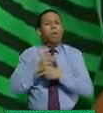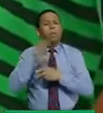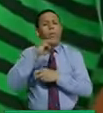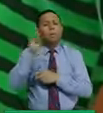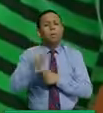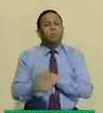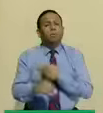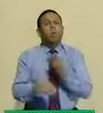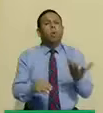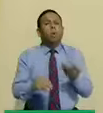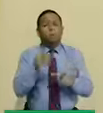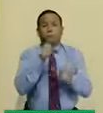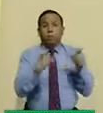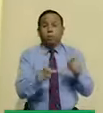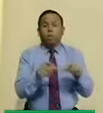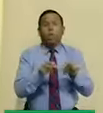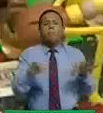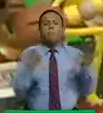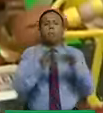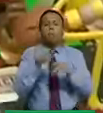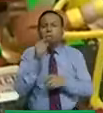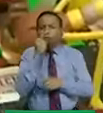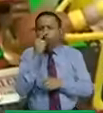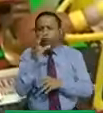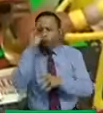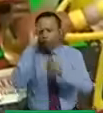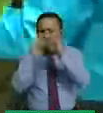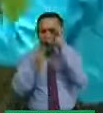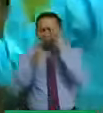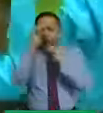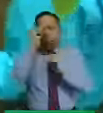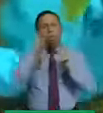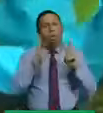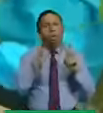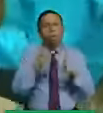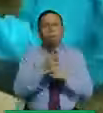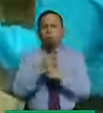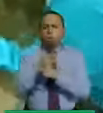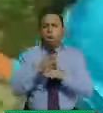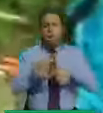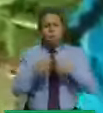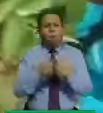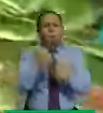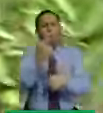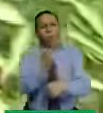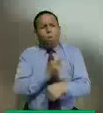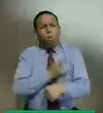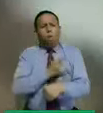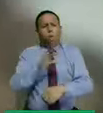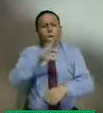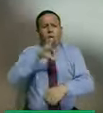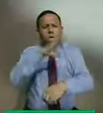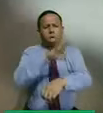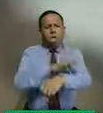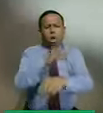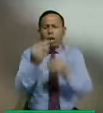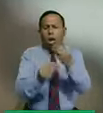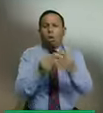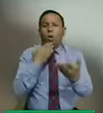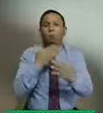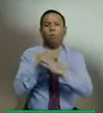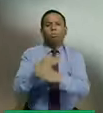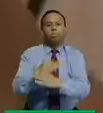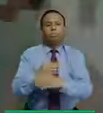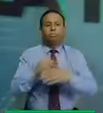los ciudadanos conozcan más de las causas, consecuencias y qué hacer en caso de portar algún tipo de dengue, informó Charlie